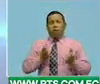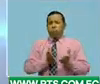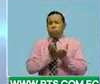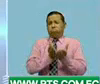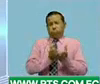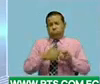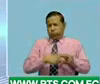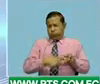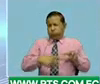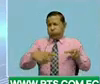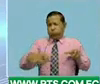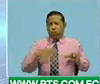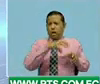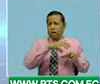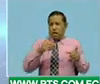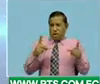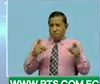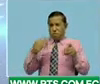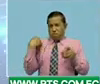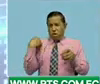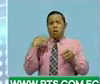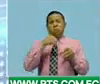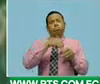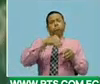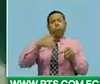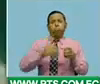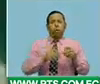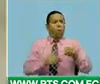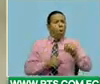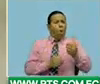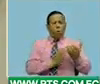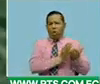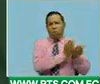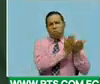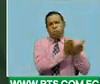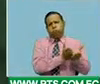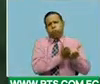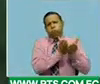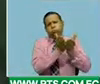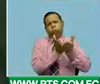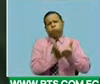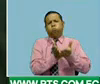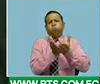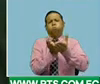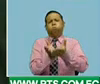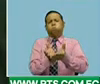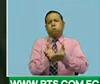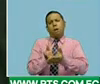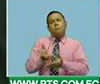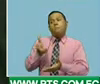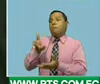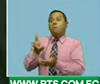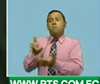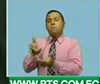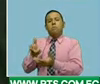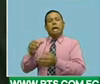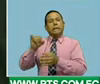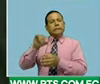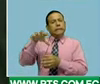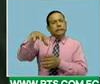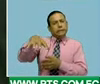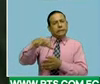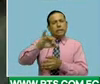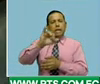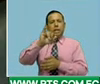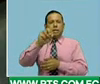transportaban camarón y fueron interceptadas por piratas en el sector de la Yen, junto a la isla San Ignacio, en